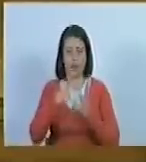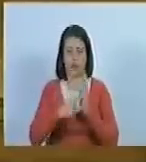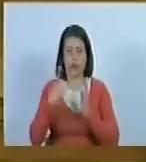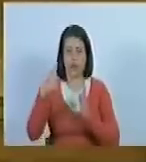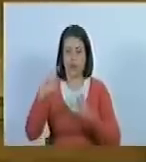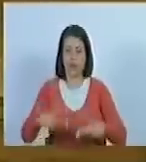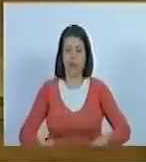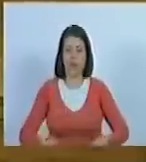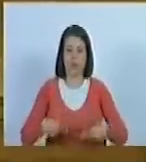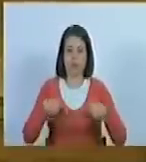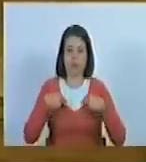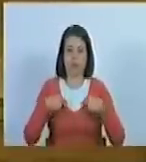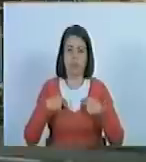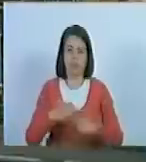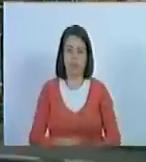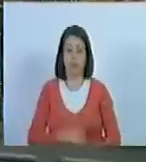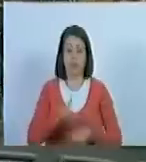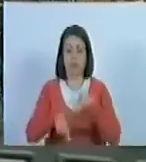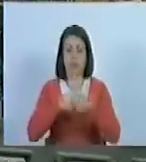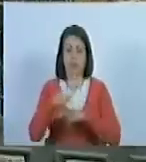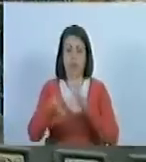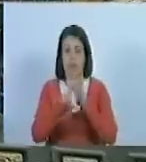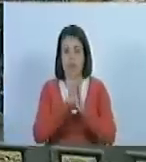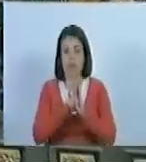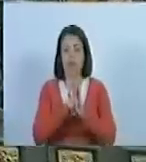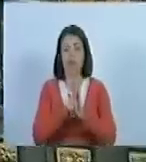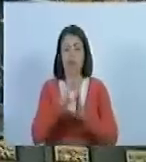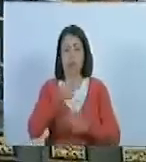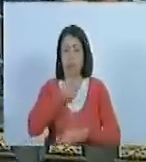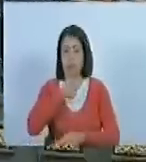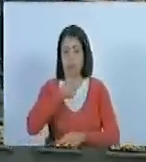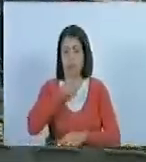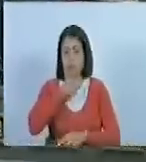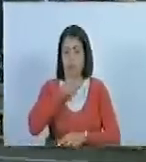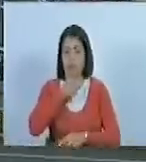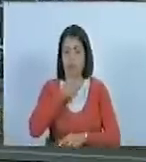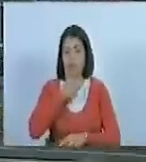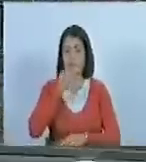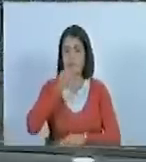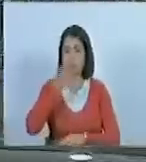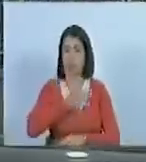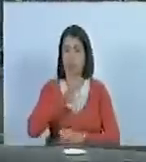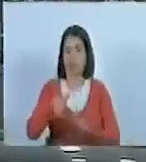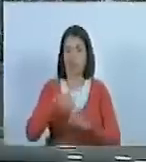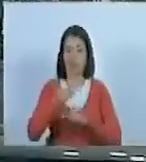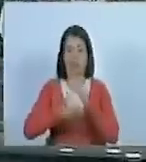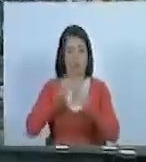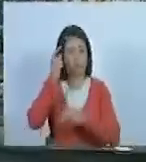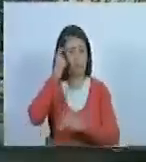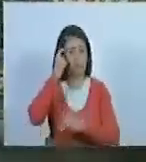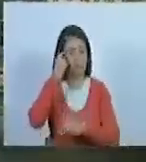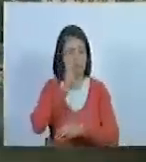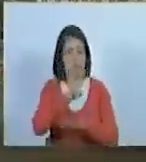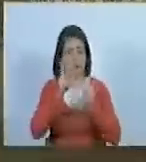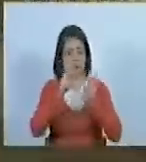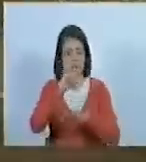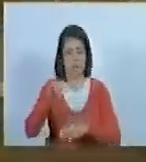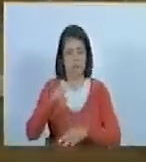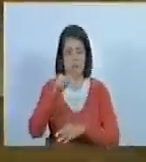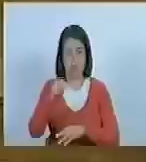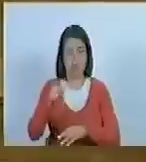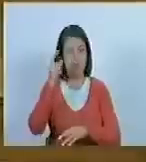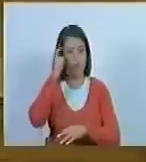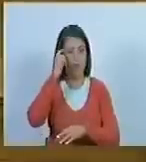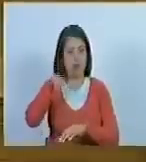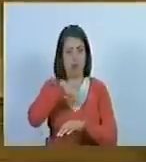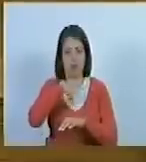humanos. Luego la Ley del Ejercicio del Periodismo ratificó la fecha del 27 de junio como